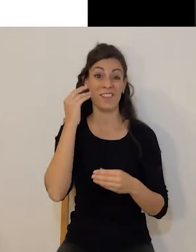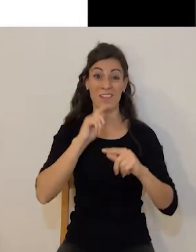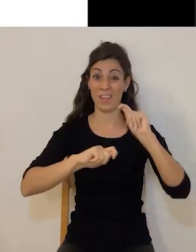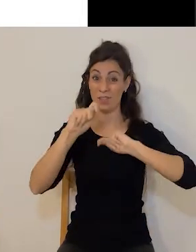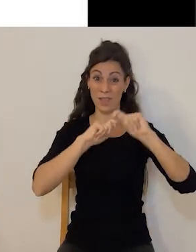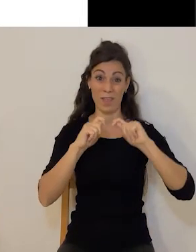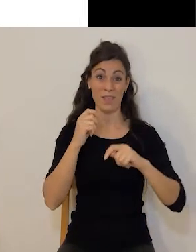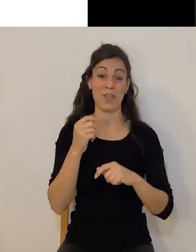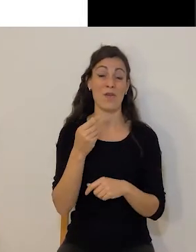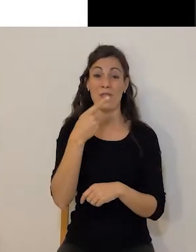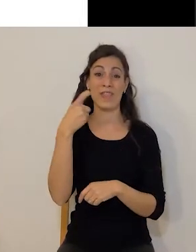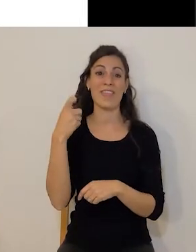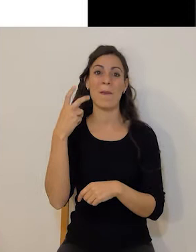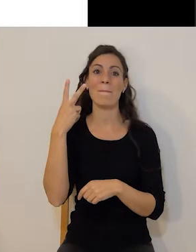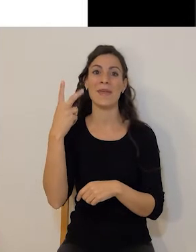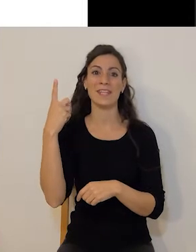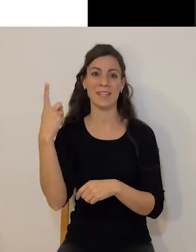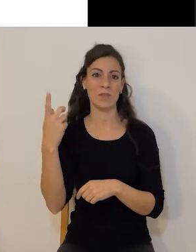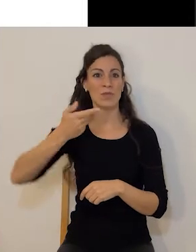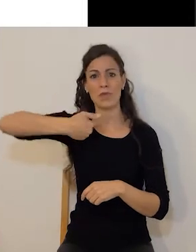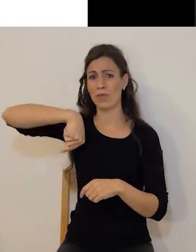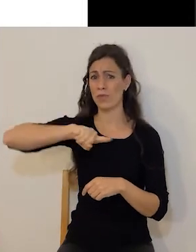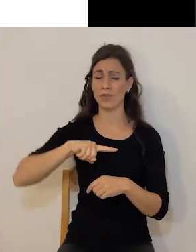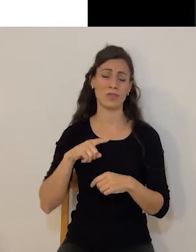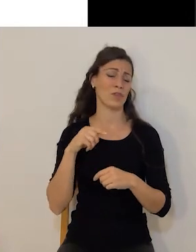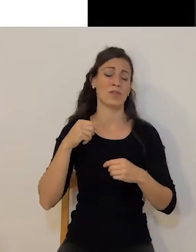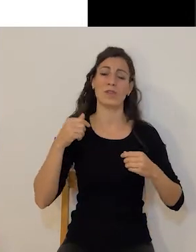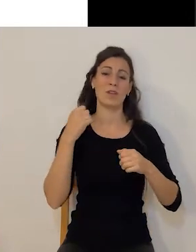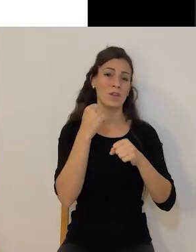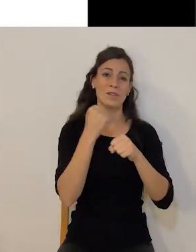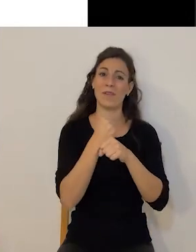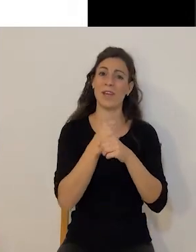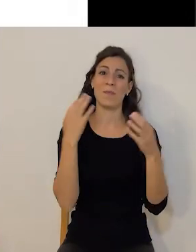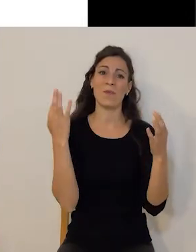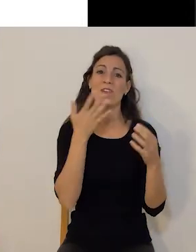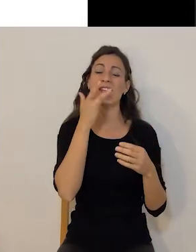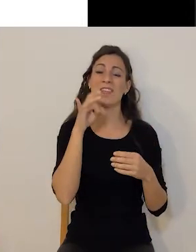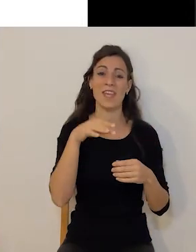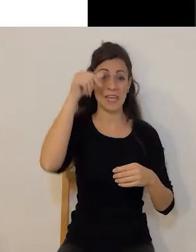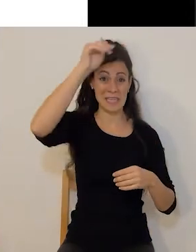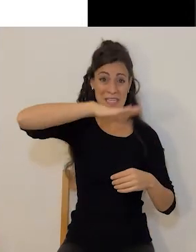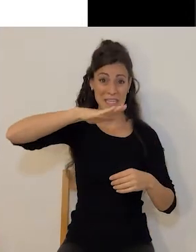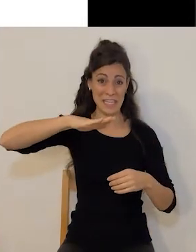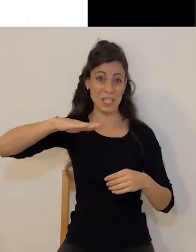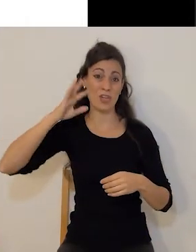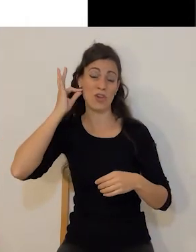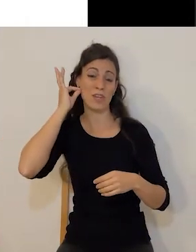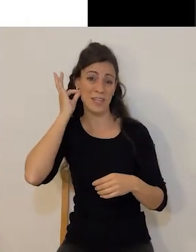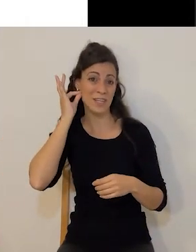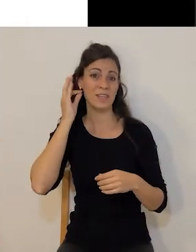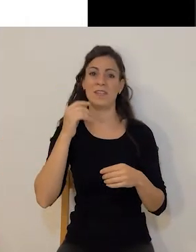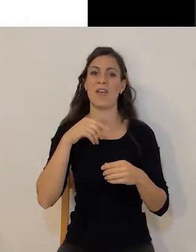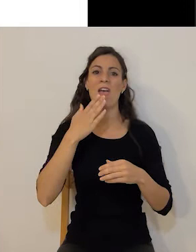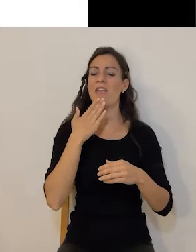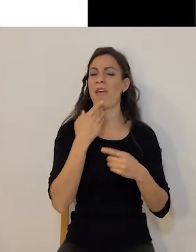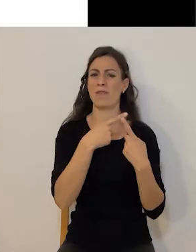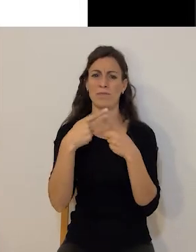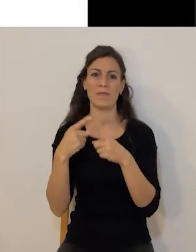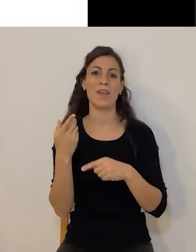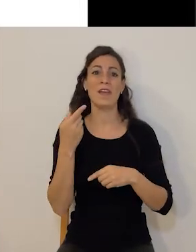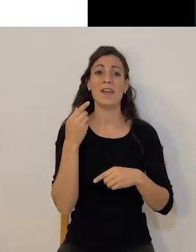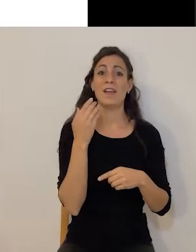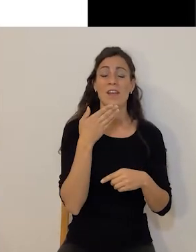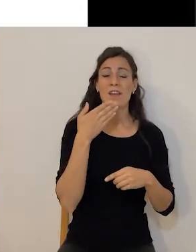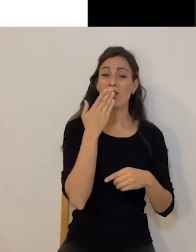un equipo de personas que trabajamos con niños y niñas de todas las edades. Trabajamos en colegios, trabajamos en institutos y también en